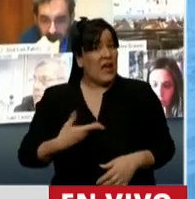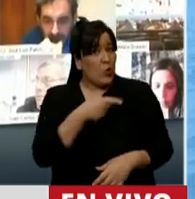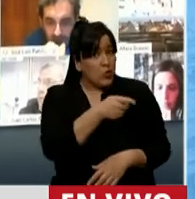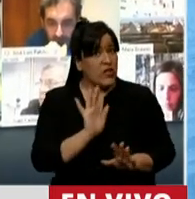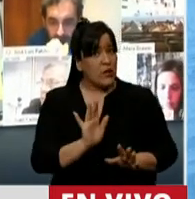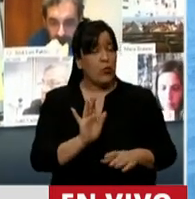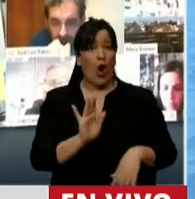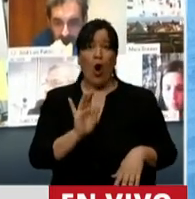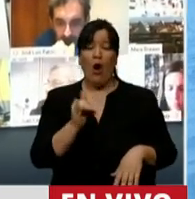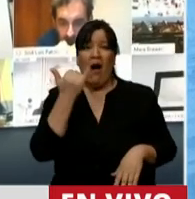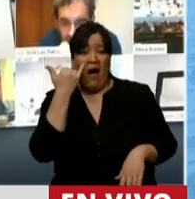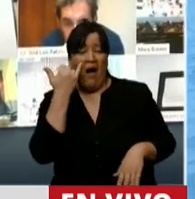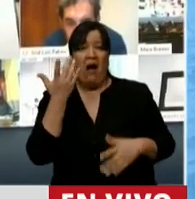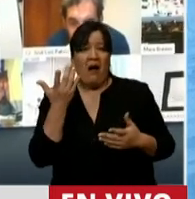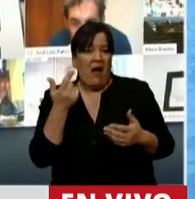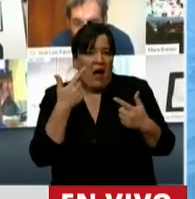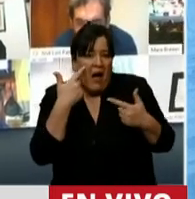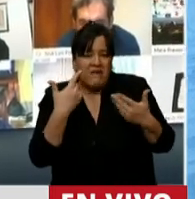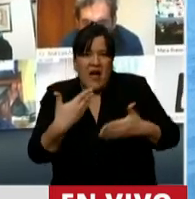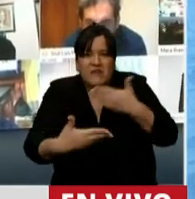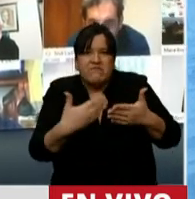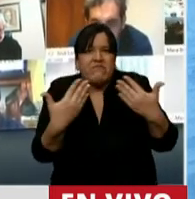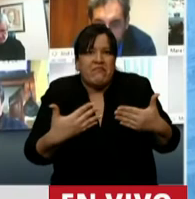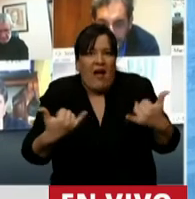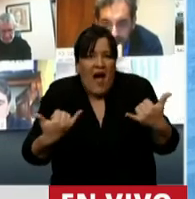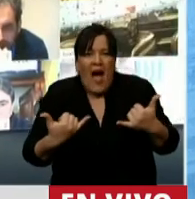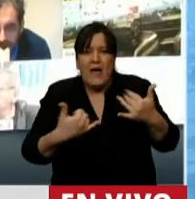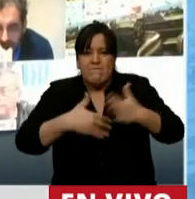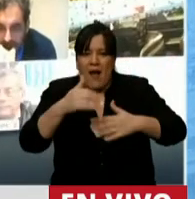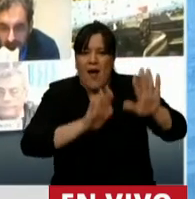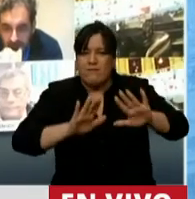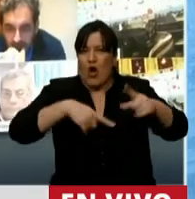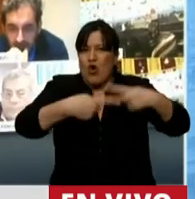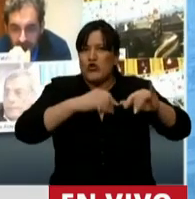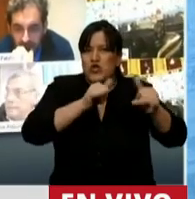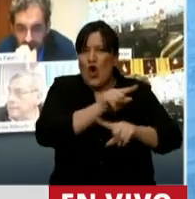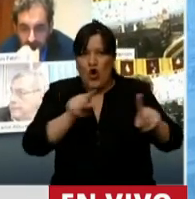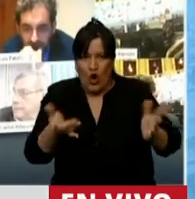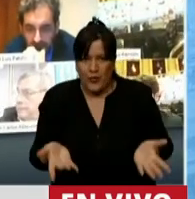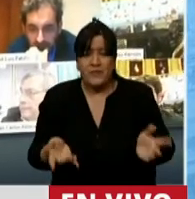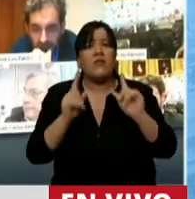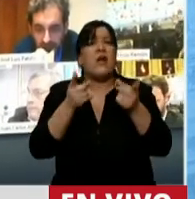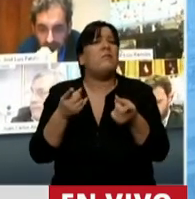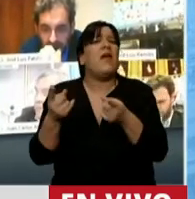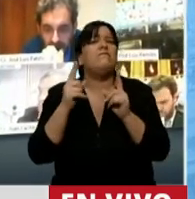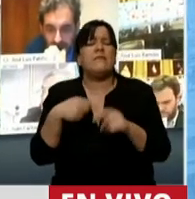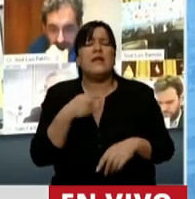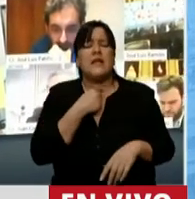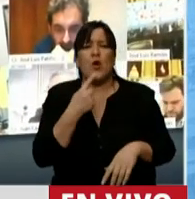ha concebido alguna política para continuar la ejecución de estas obras, y si, ¿en qué